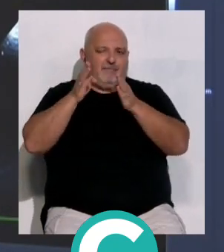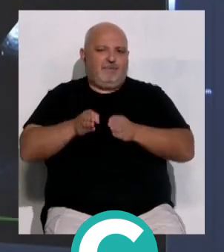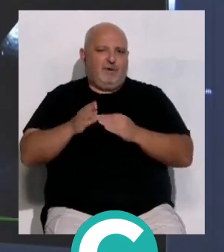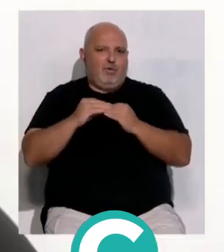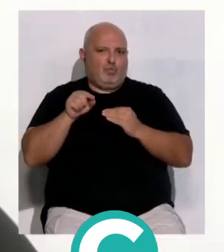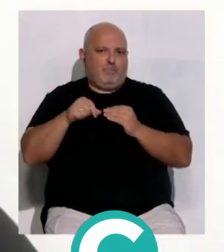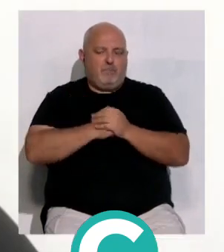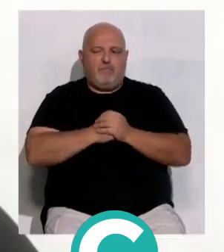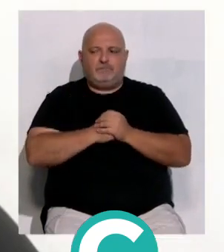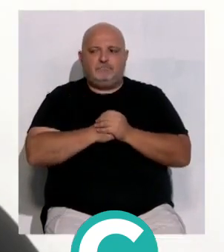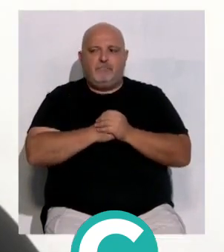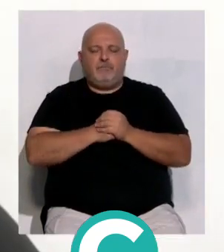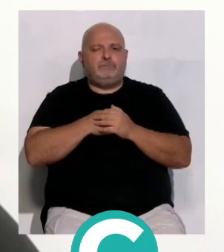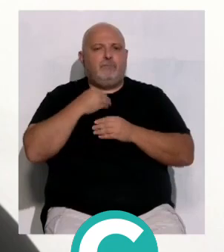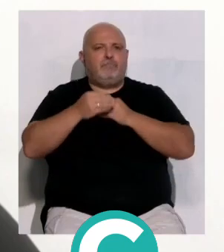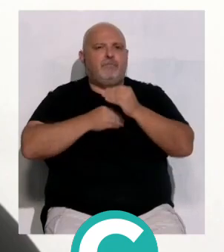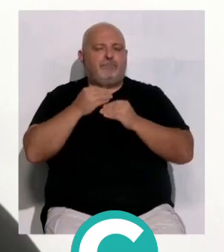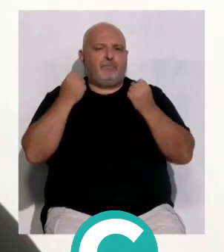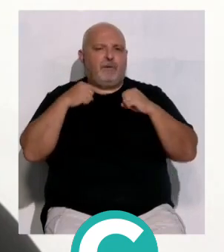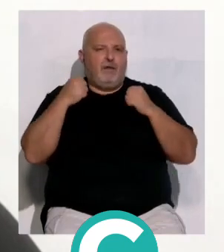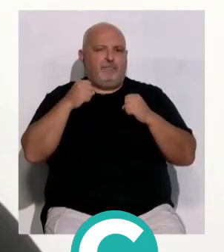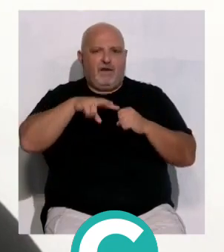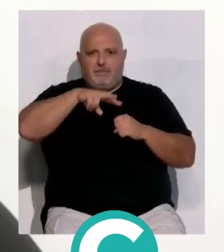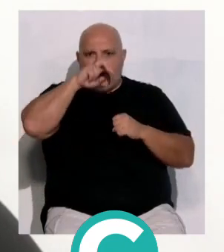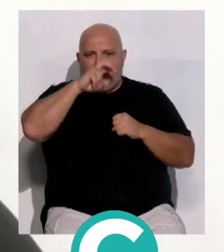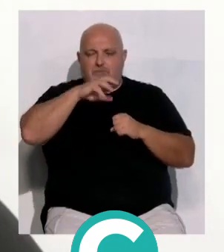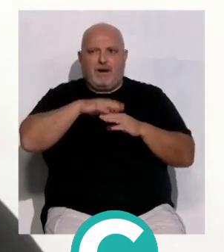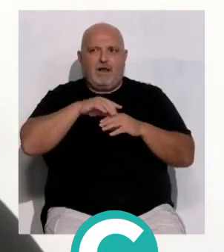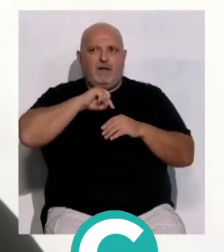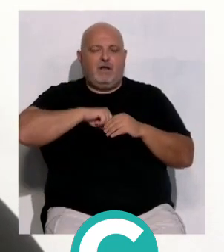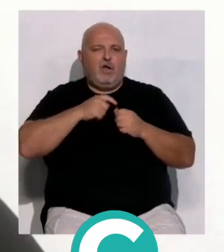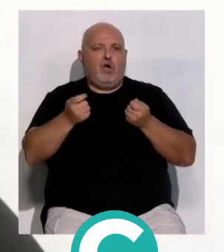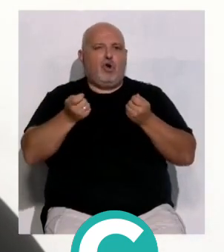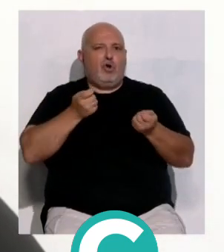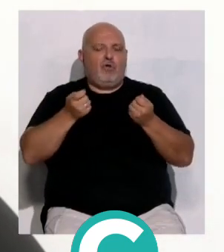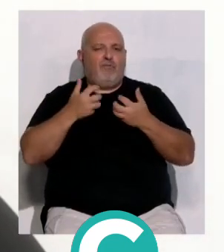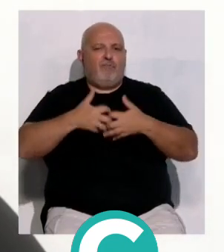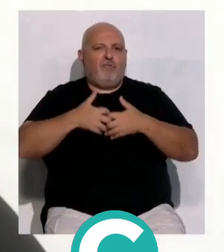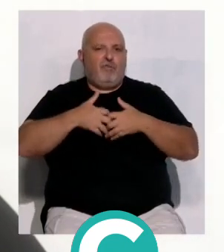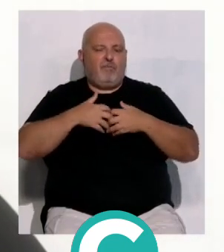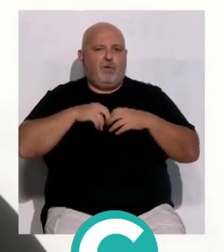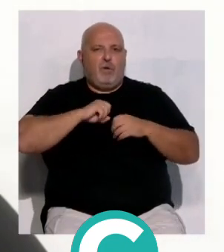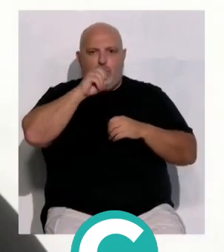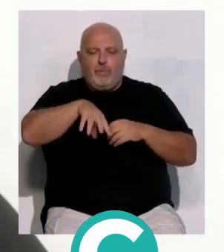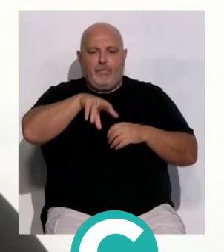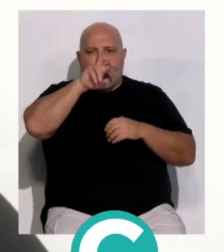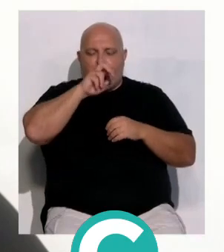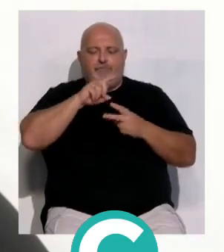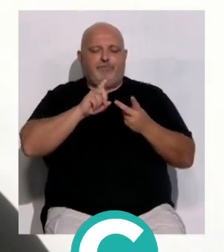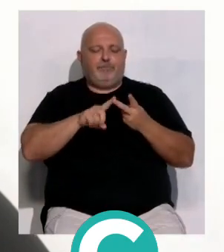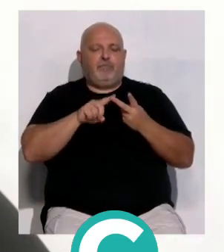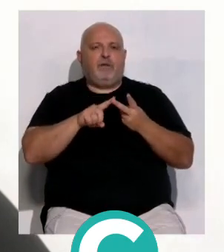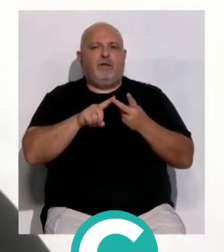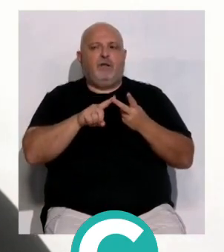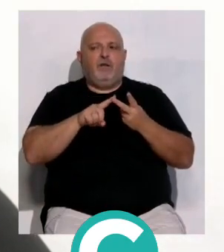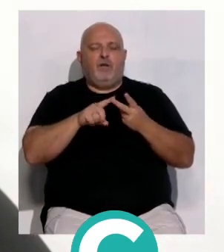paciente. Nosotros vamos a realizar ejercicios respiratorios para que tengan un buen control de la función ventilatoria. Vamos a intentar